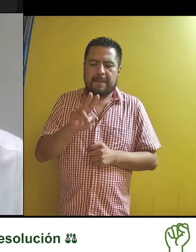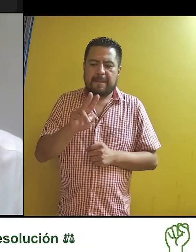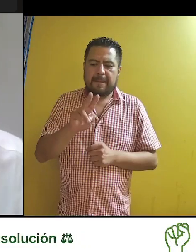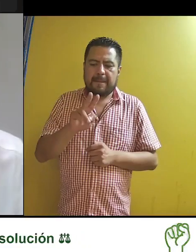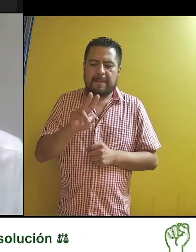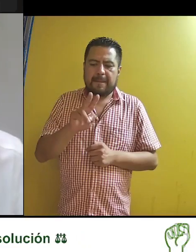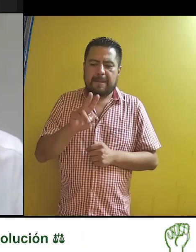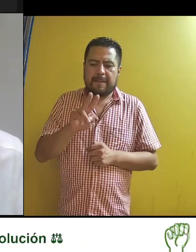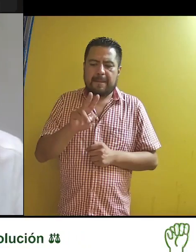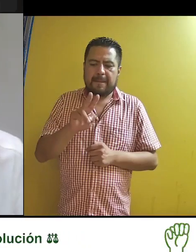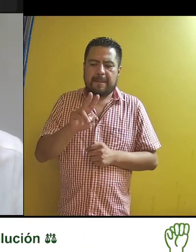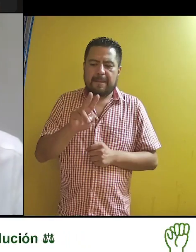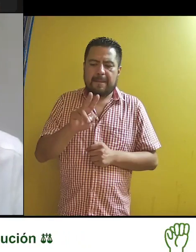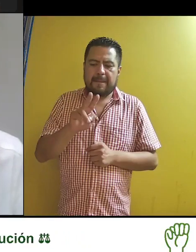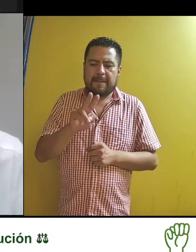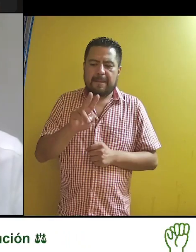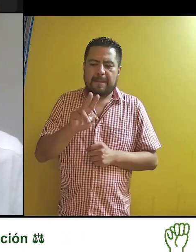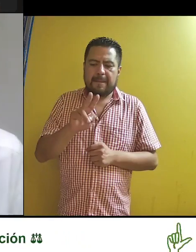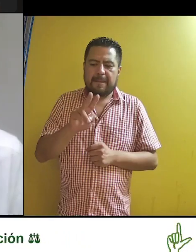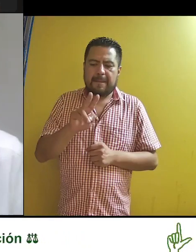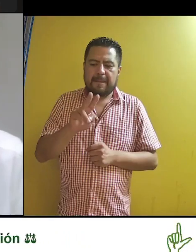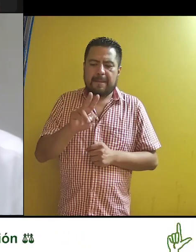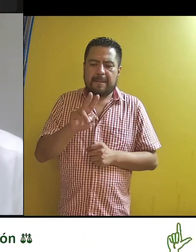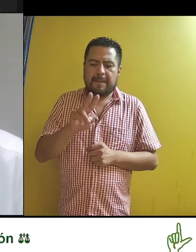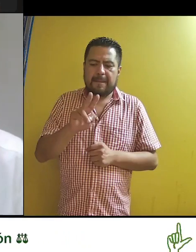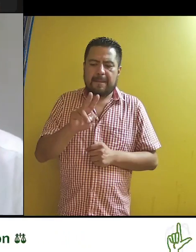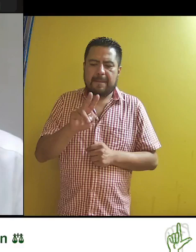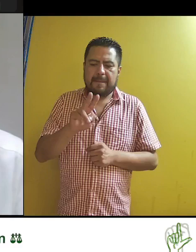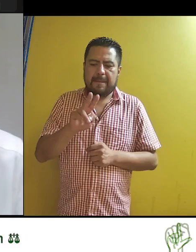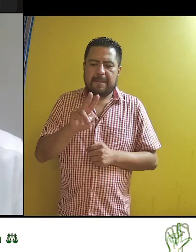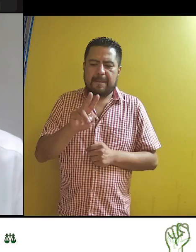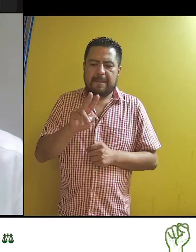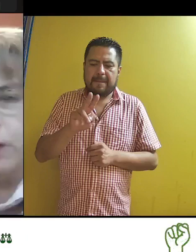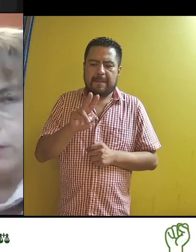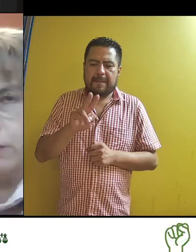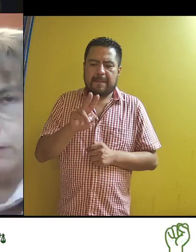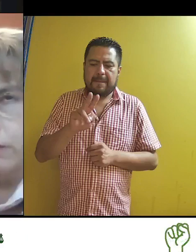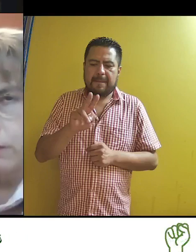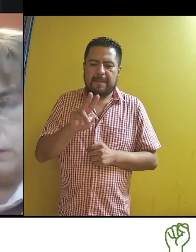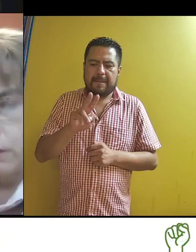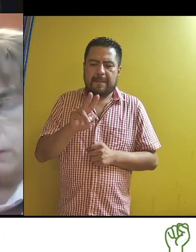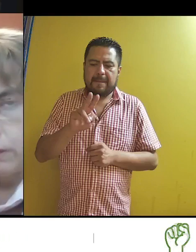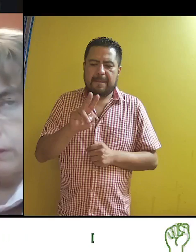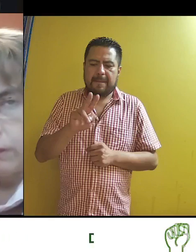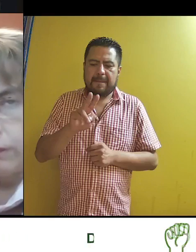proyecto. Magistrada Almadelia Eugenio Alcaraz. Con el proyecto.